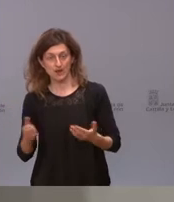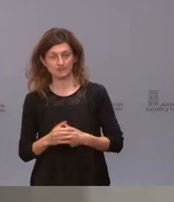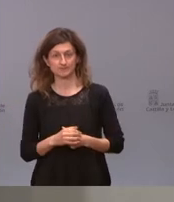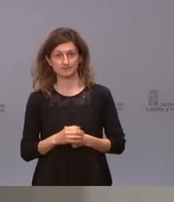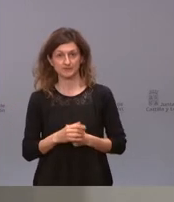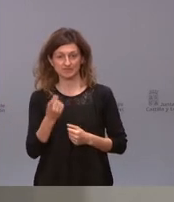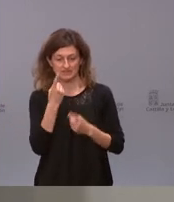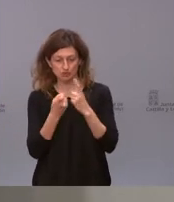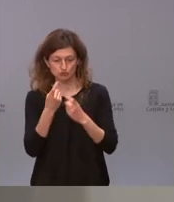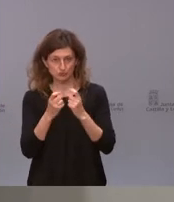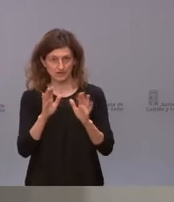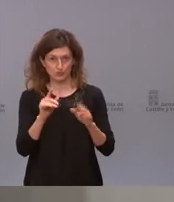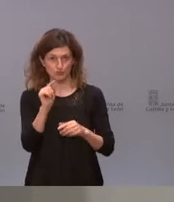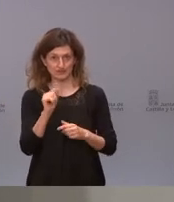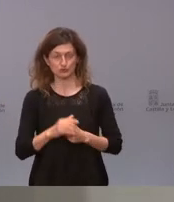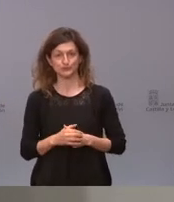tengo que consultar